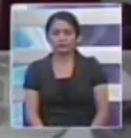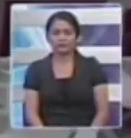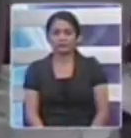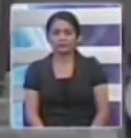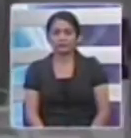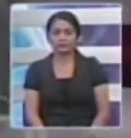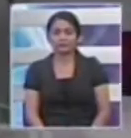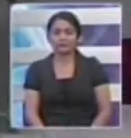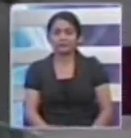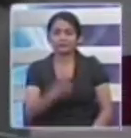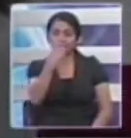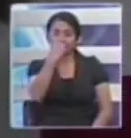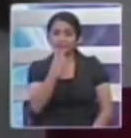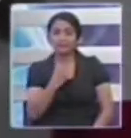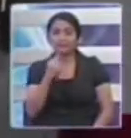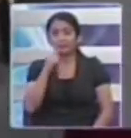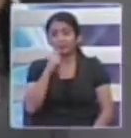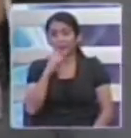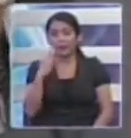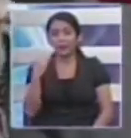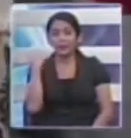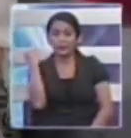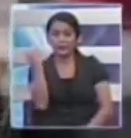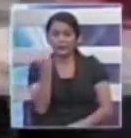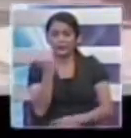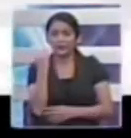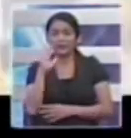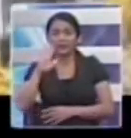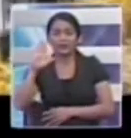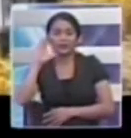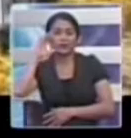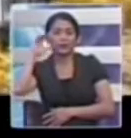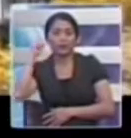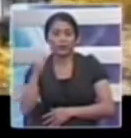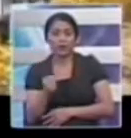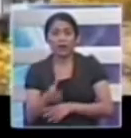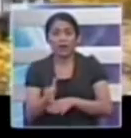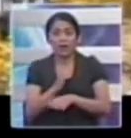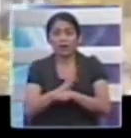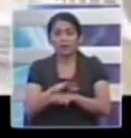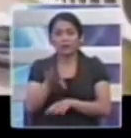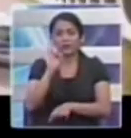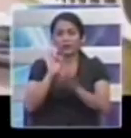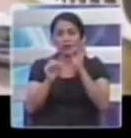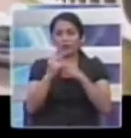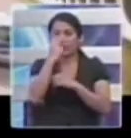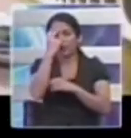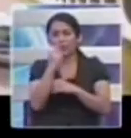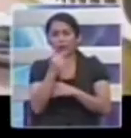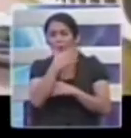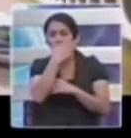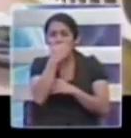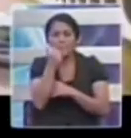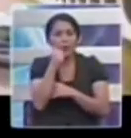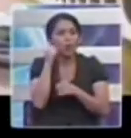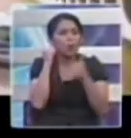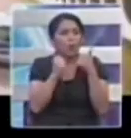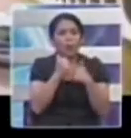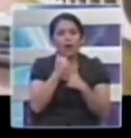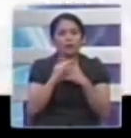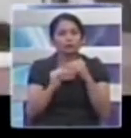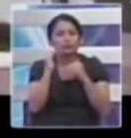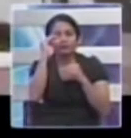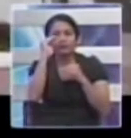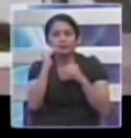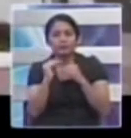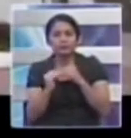Hotel Oro Verde de Cuenca ha sido seleccionado por sus clientes dentro de TripAdvisor como el segundo mejor hotel de Ecuador de una selección